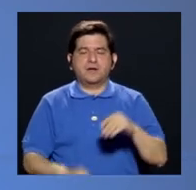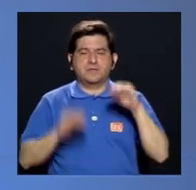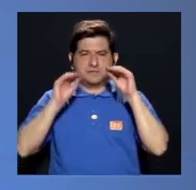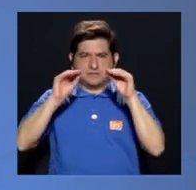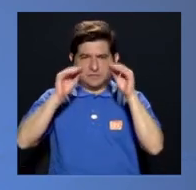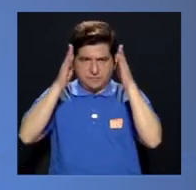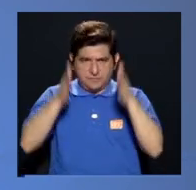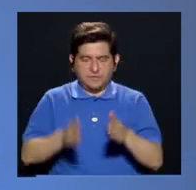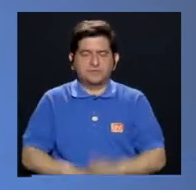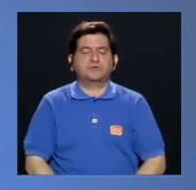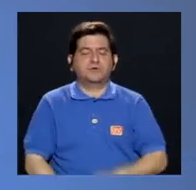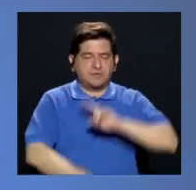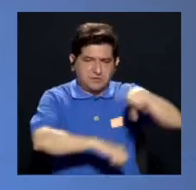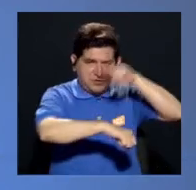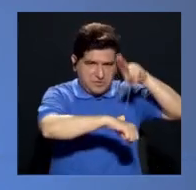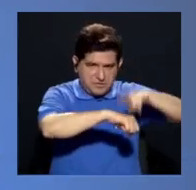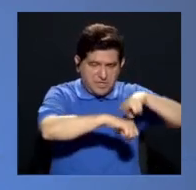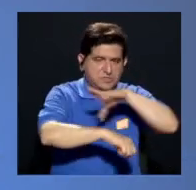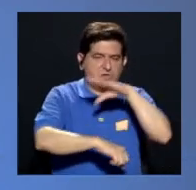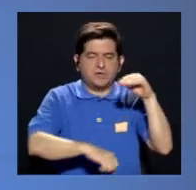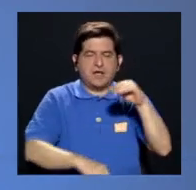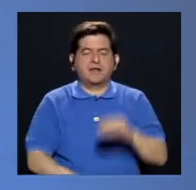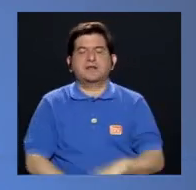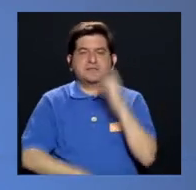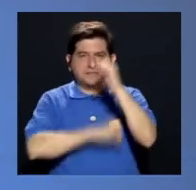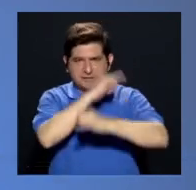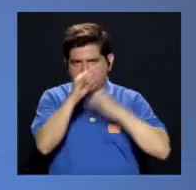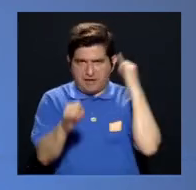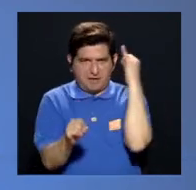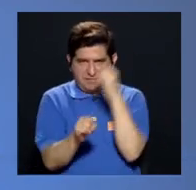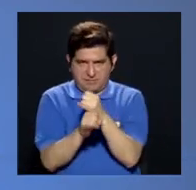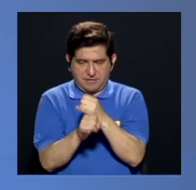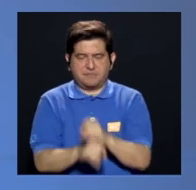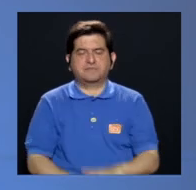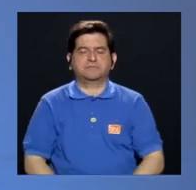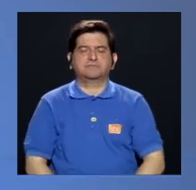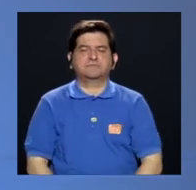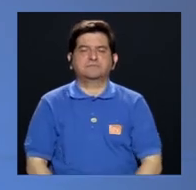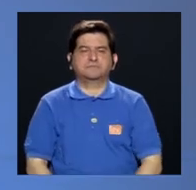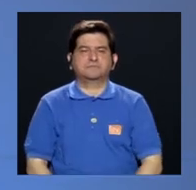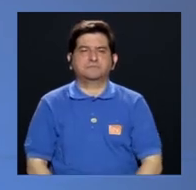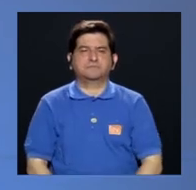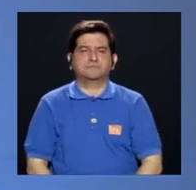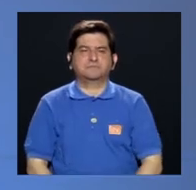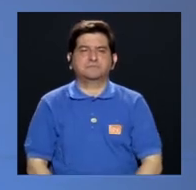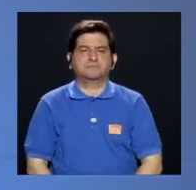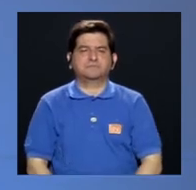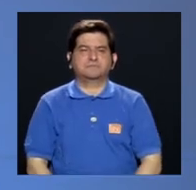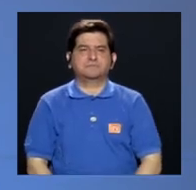nacionales, pero también con nuestros pares académicos internacionales.